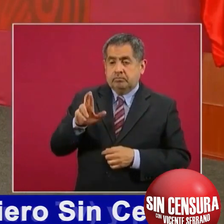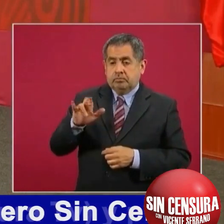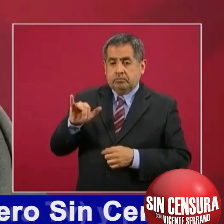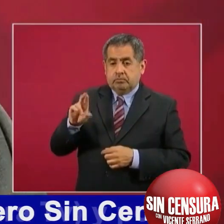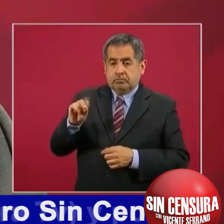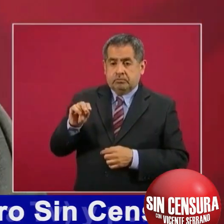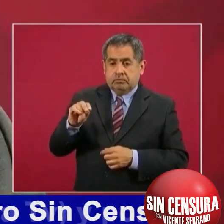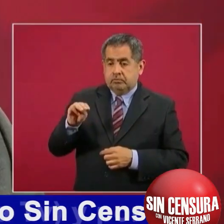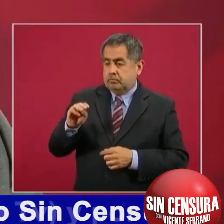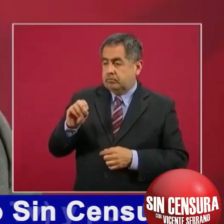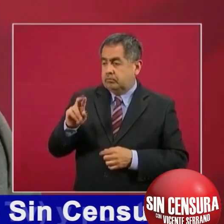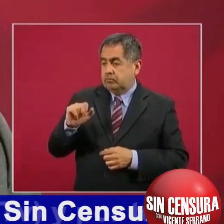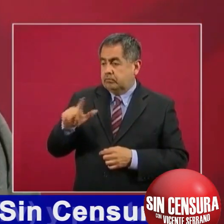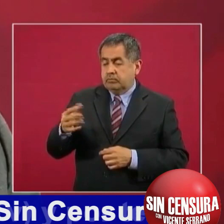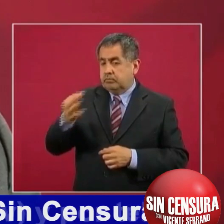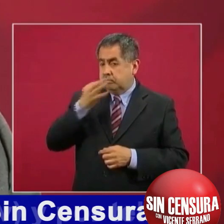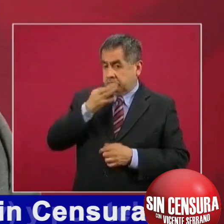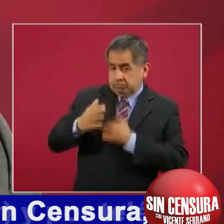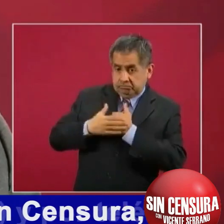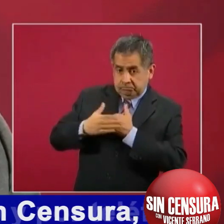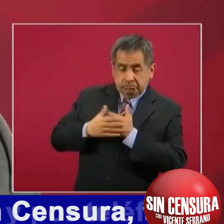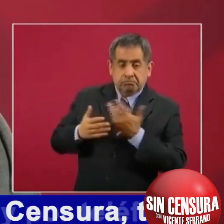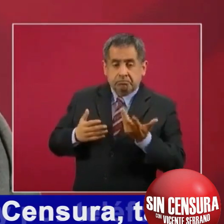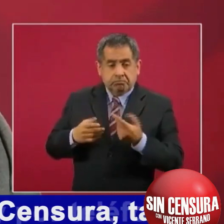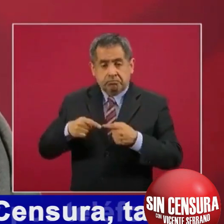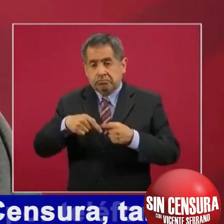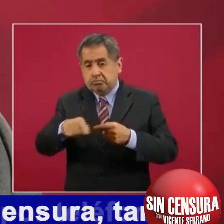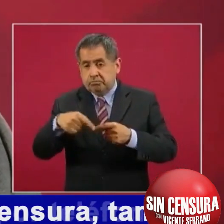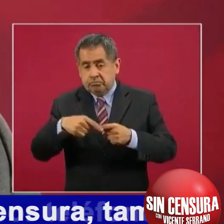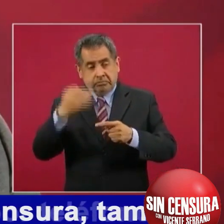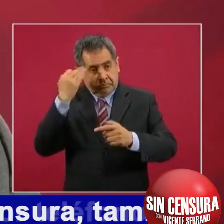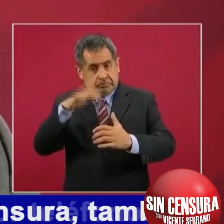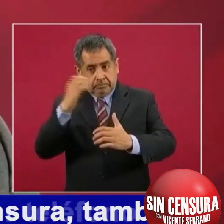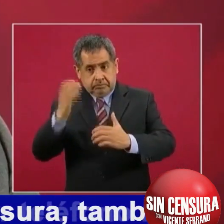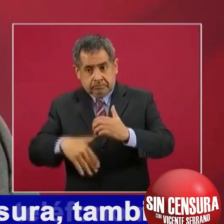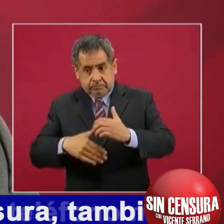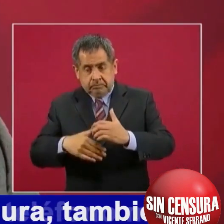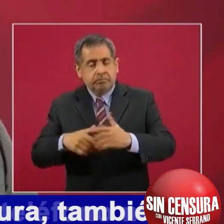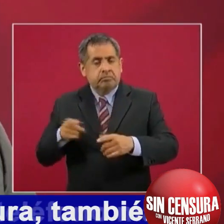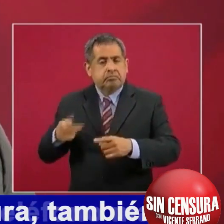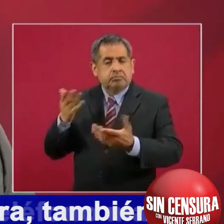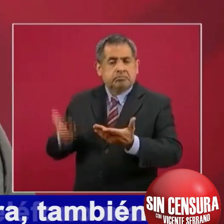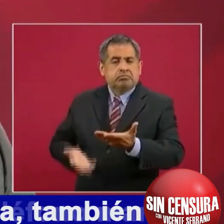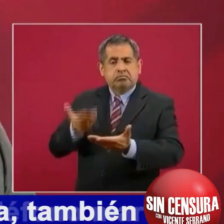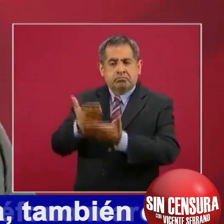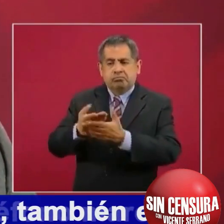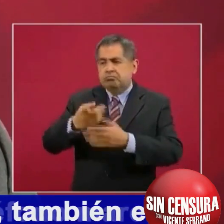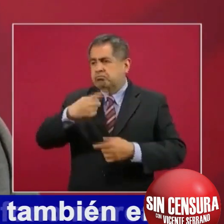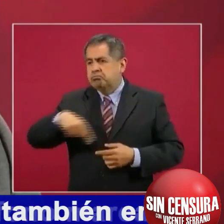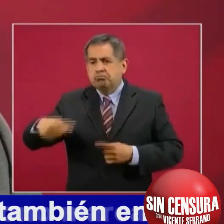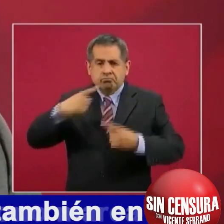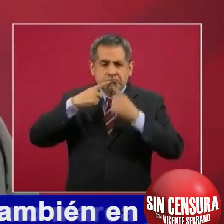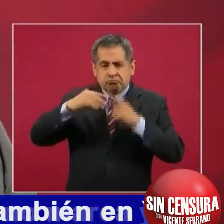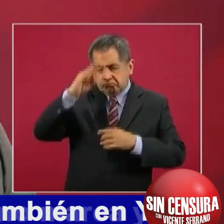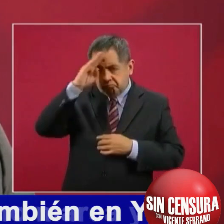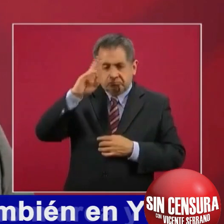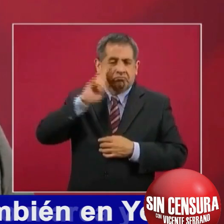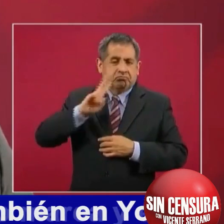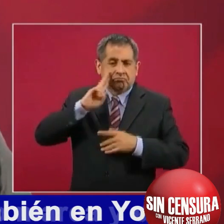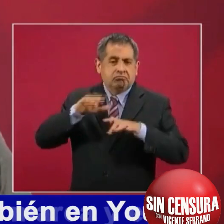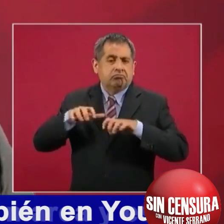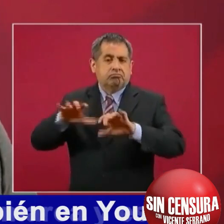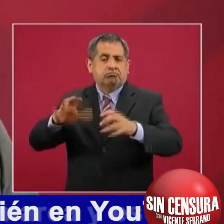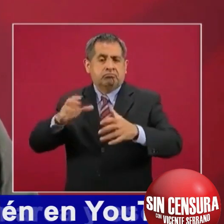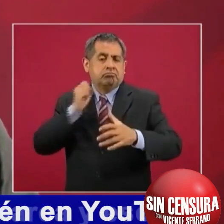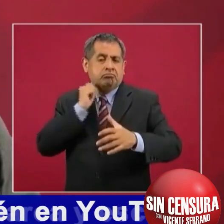informó que antes de que termine este periodo se va a someter a consideración del Pleno en el